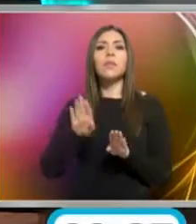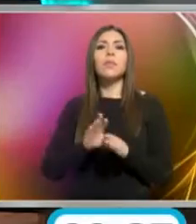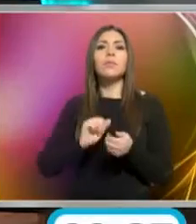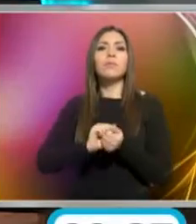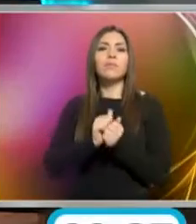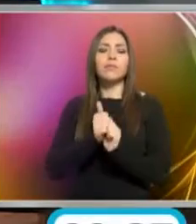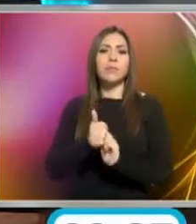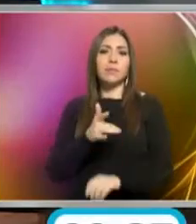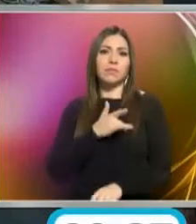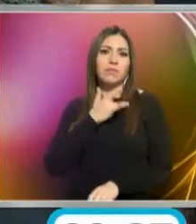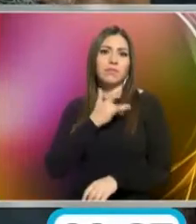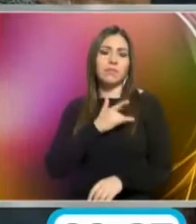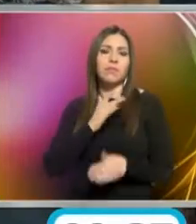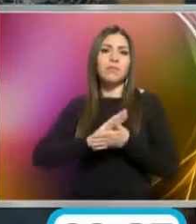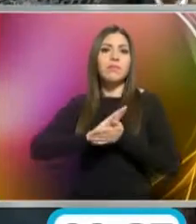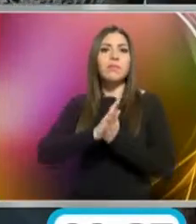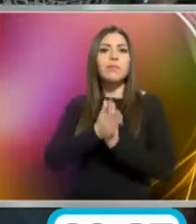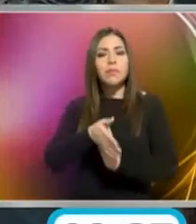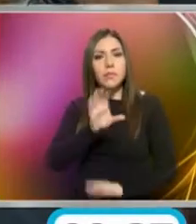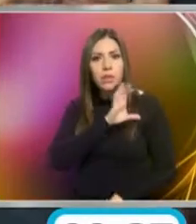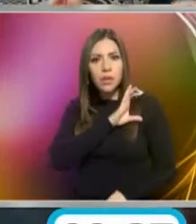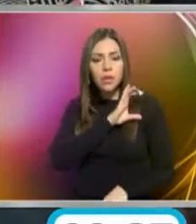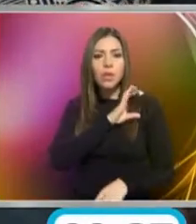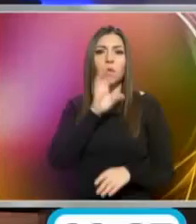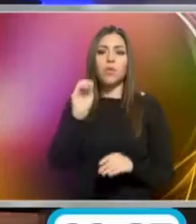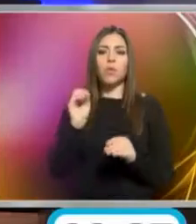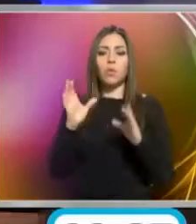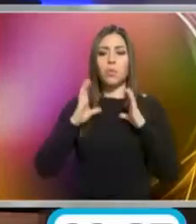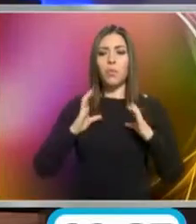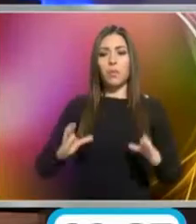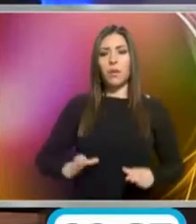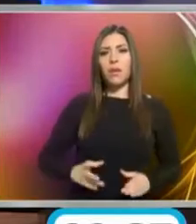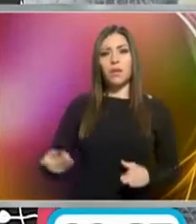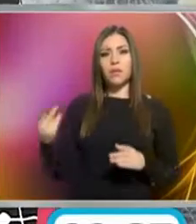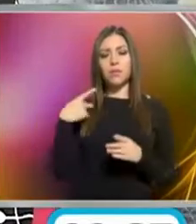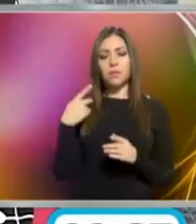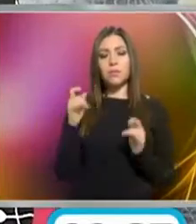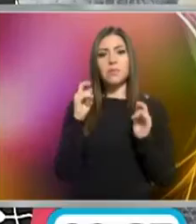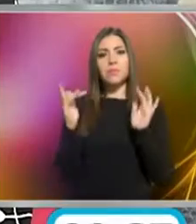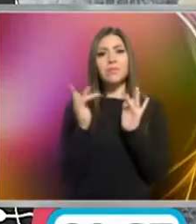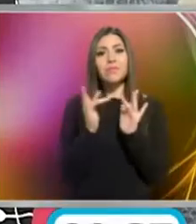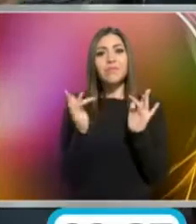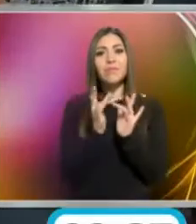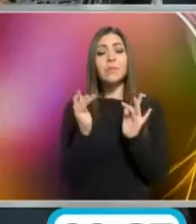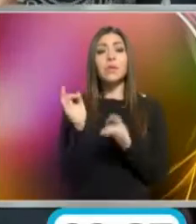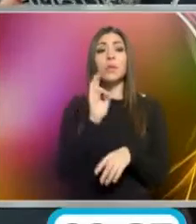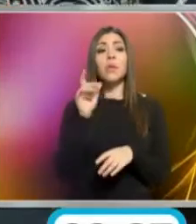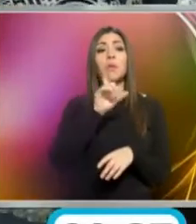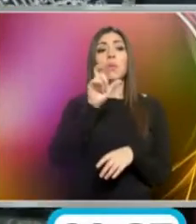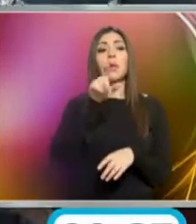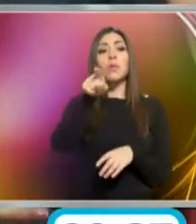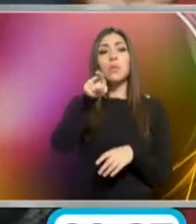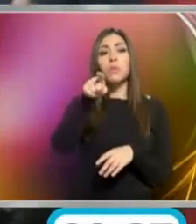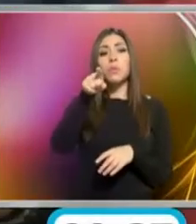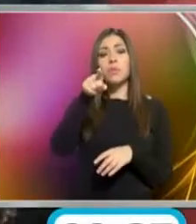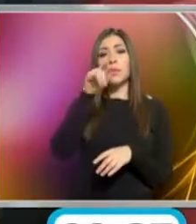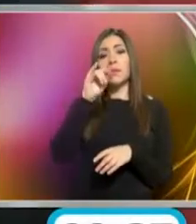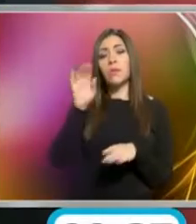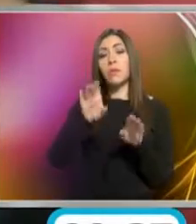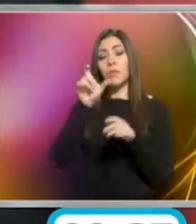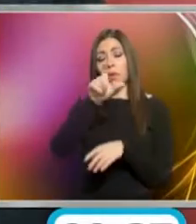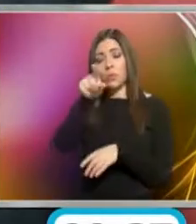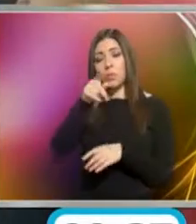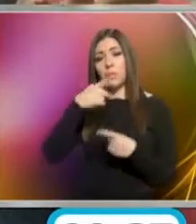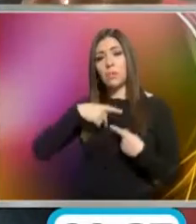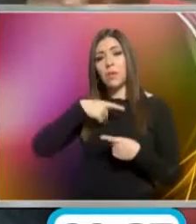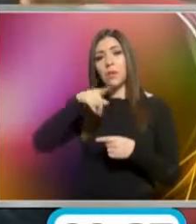involucran muchas cosas porque generalmente estamos hablando del contacto de cuerpos. Claro. O sea, tú eres infiel al momento en que piensas en alguien, eso también es relativo.